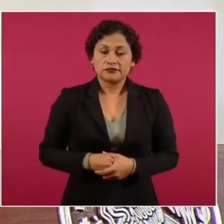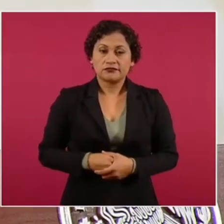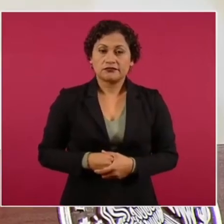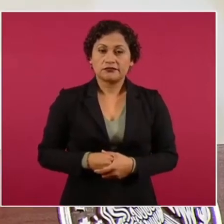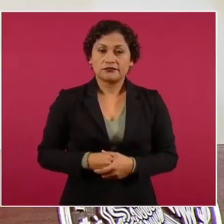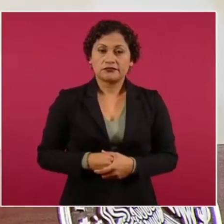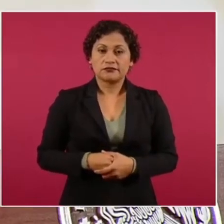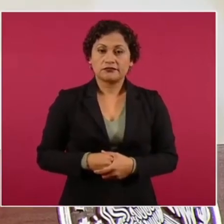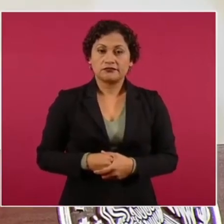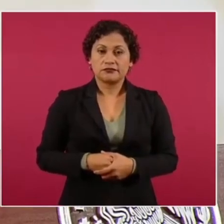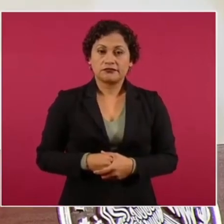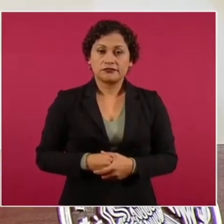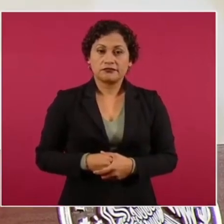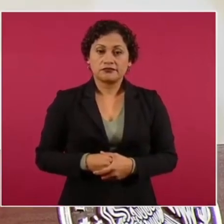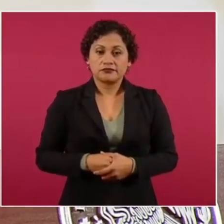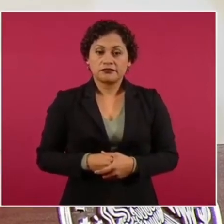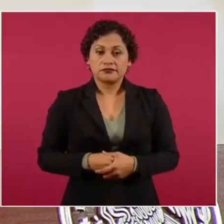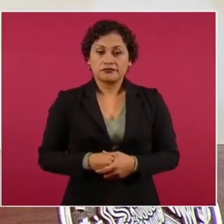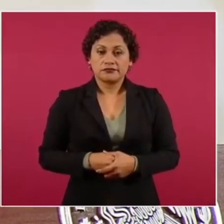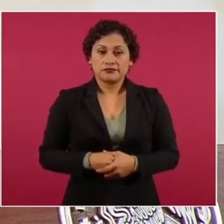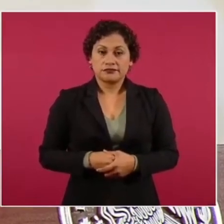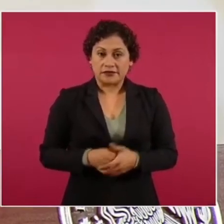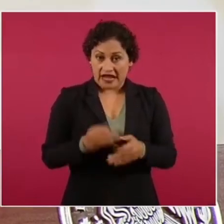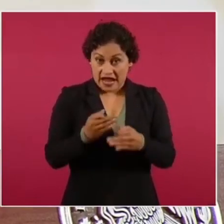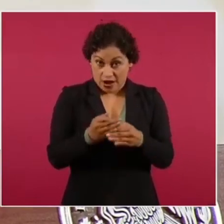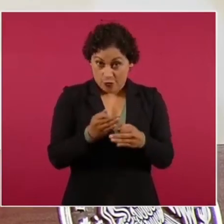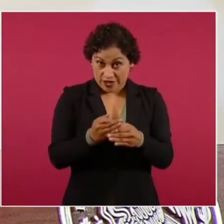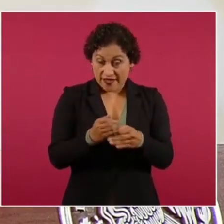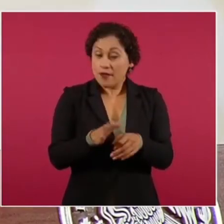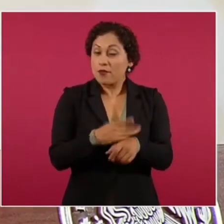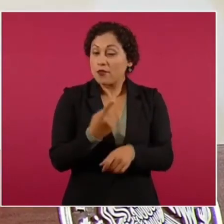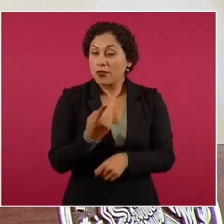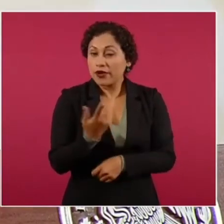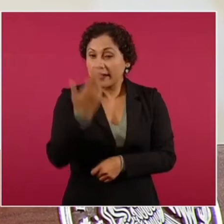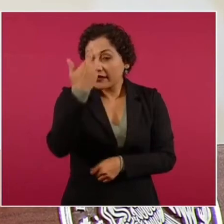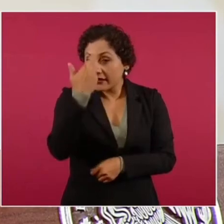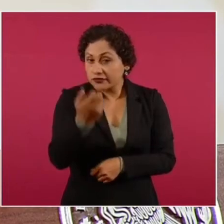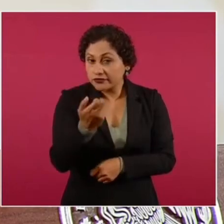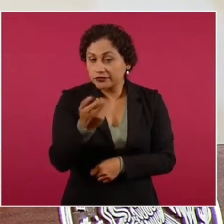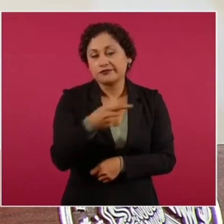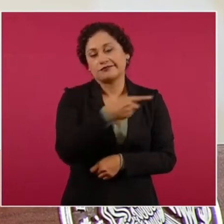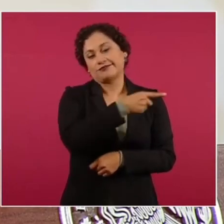que hay elecciones allá.